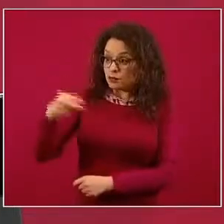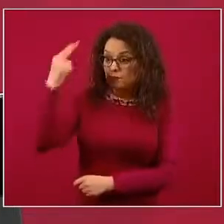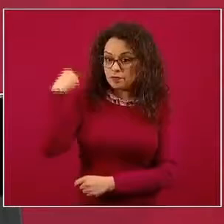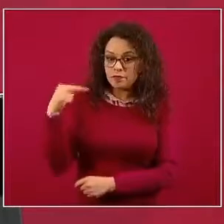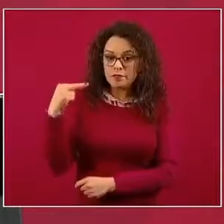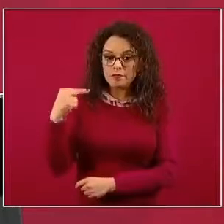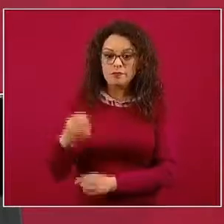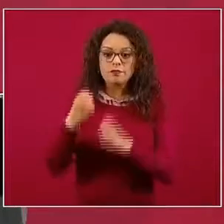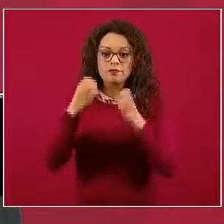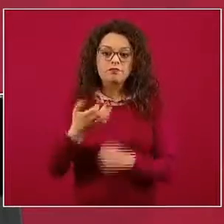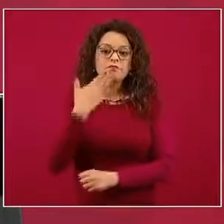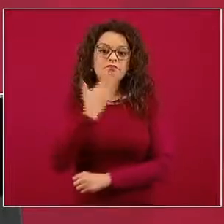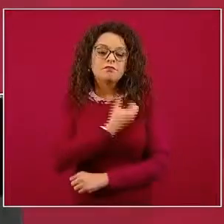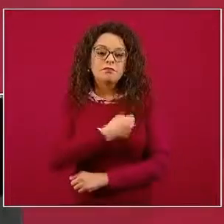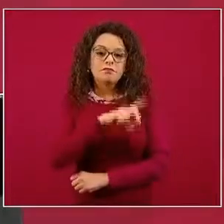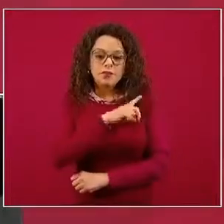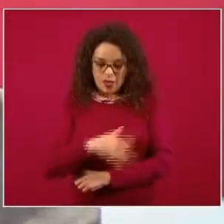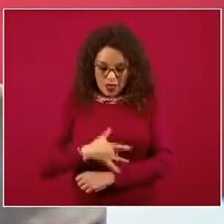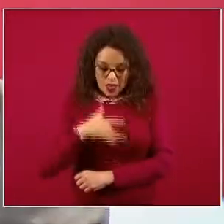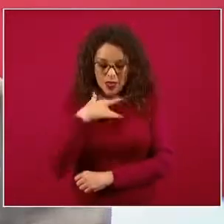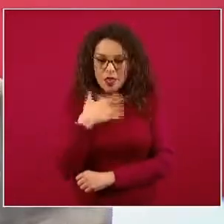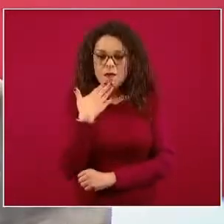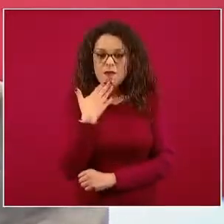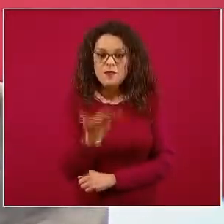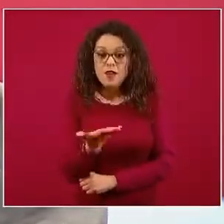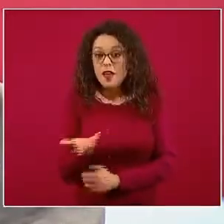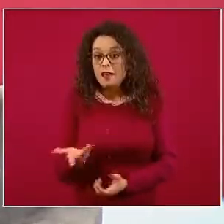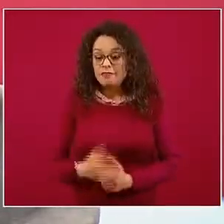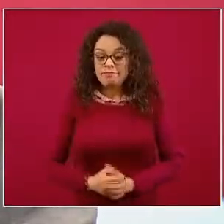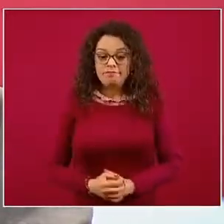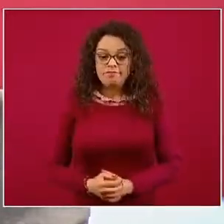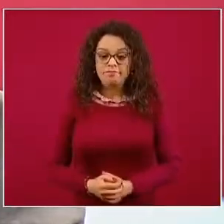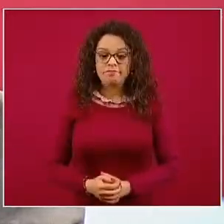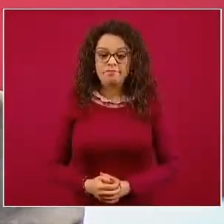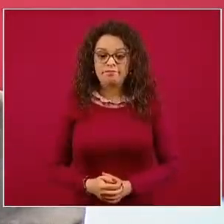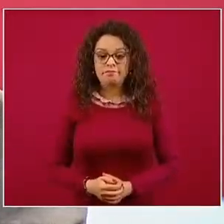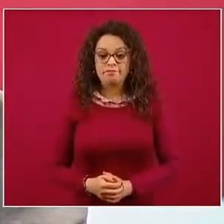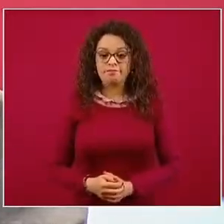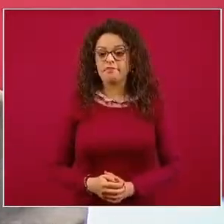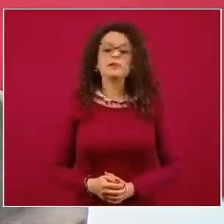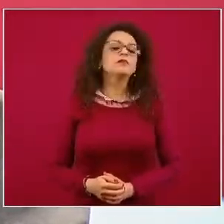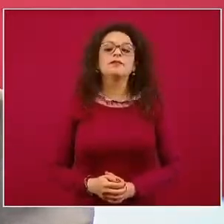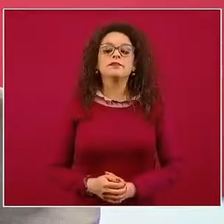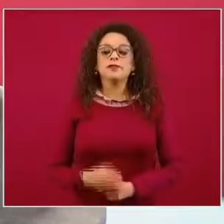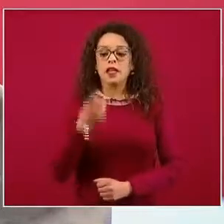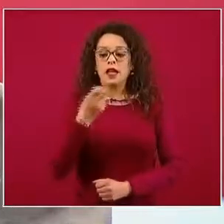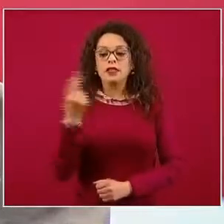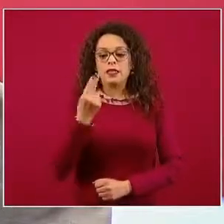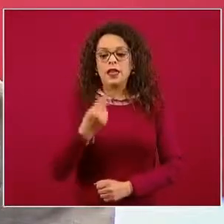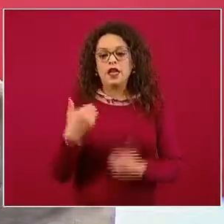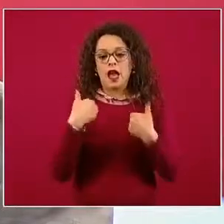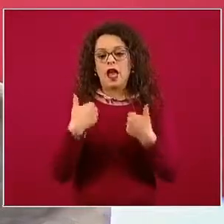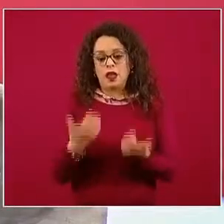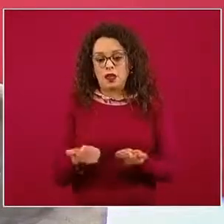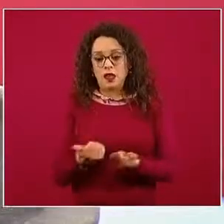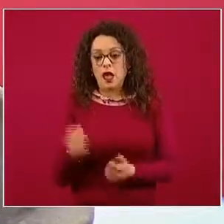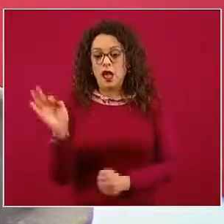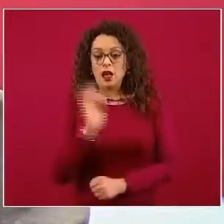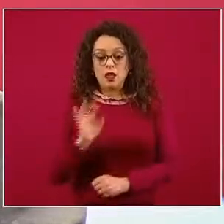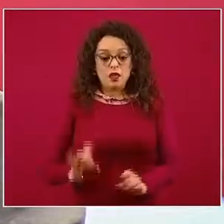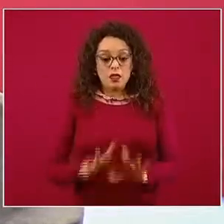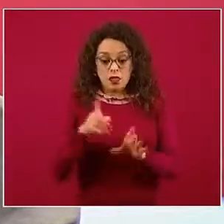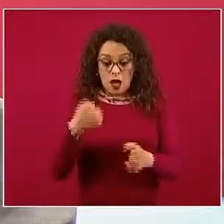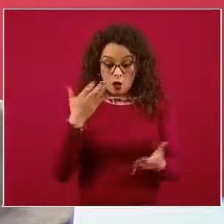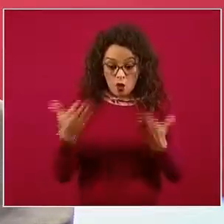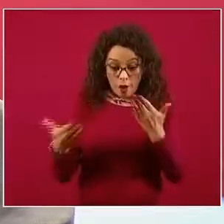buenas condiciones, se sienten bien. Entonces, es una minoría, tenemos que dimensionarlo. Si comparamos esa